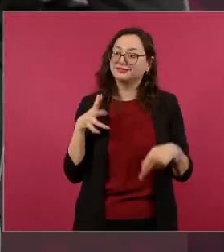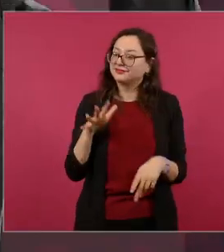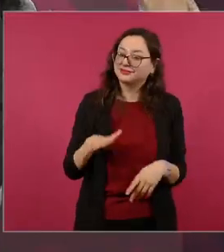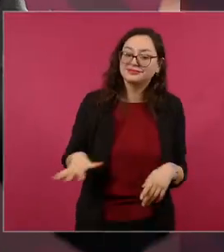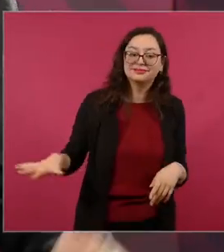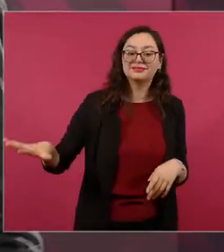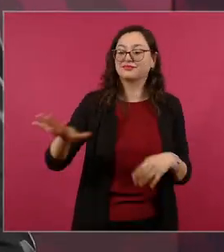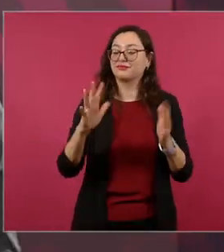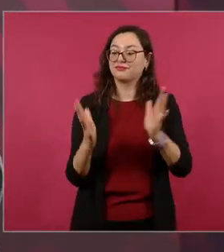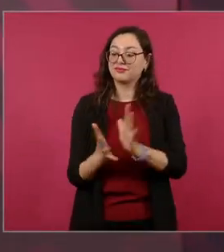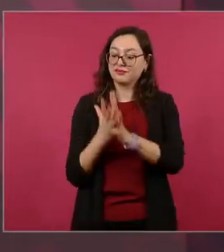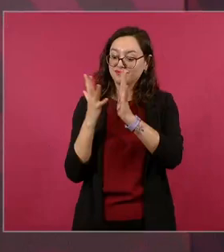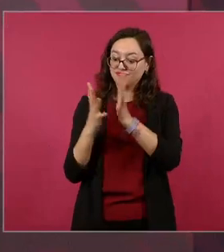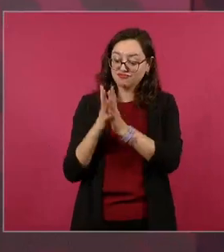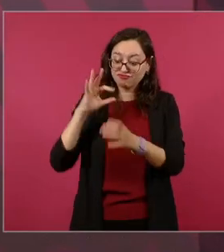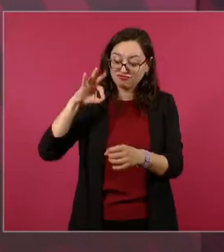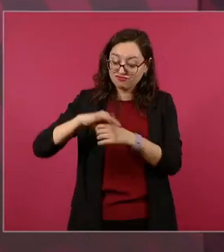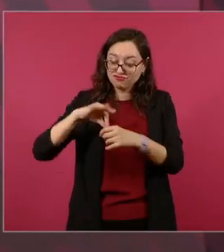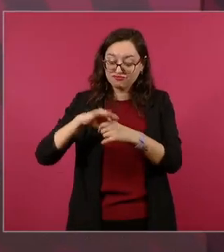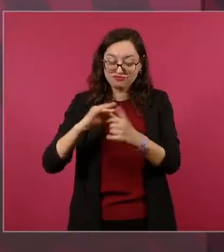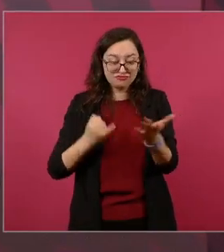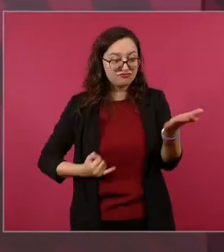porque continúe la transformación,